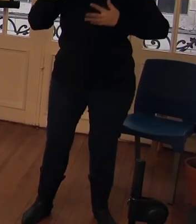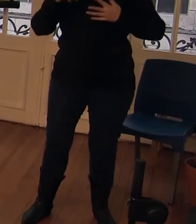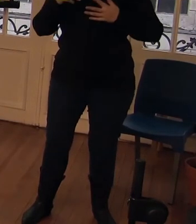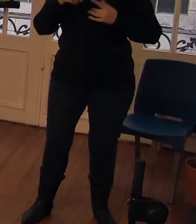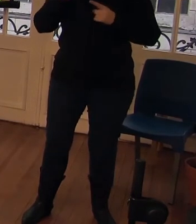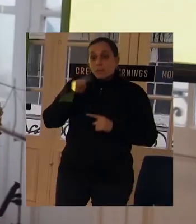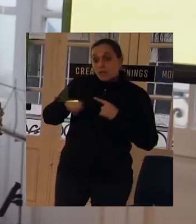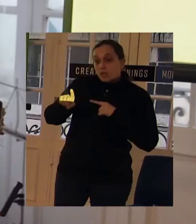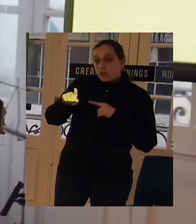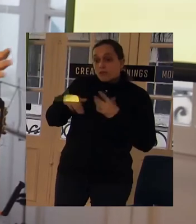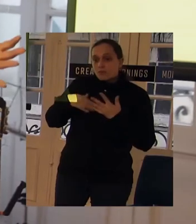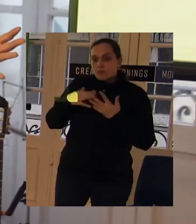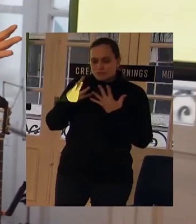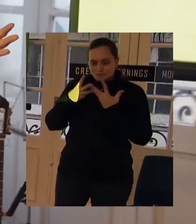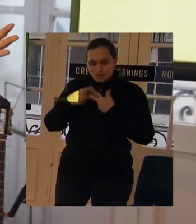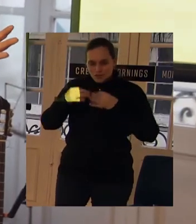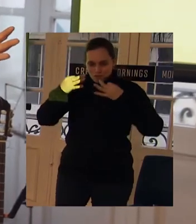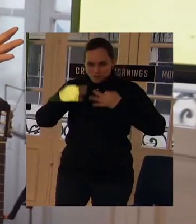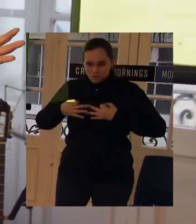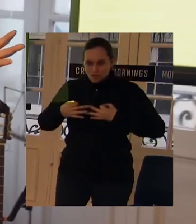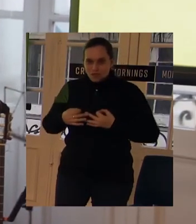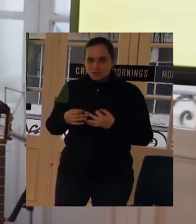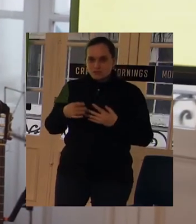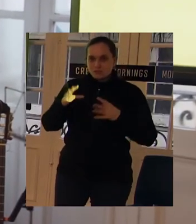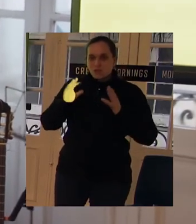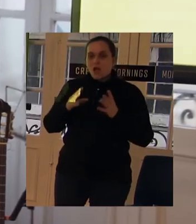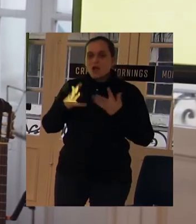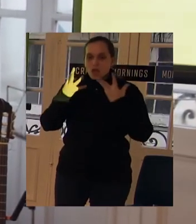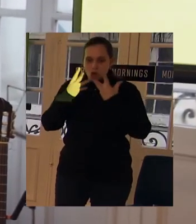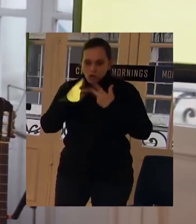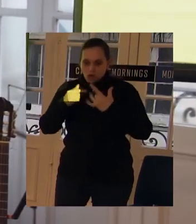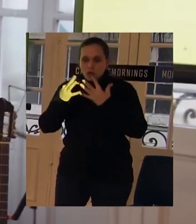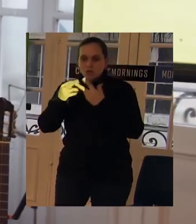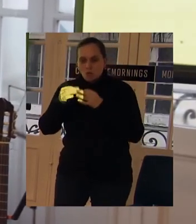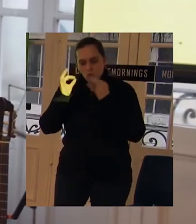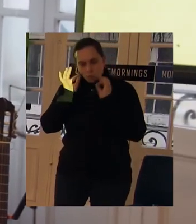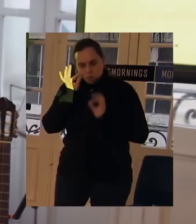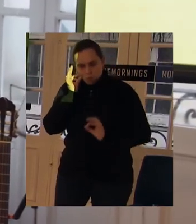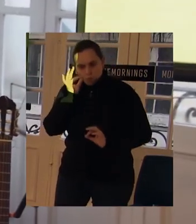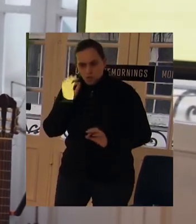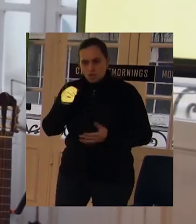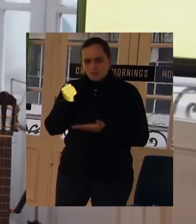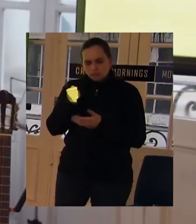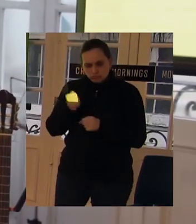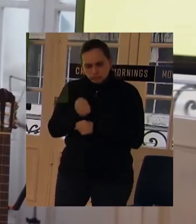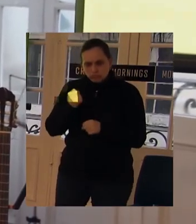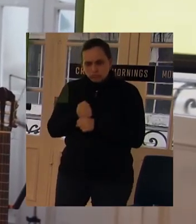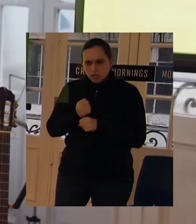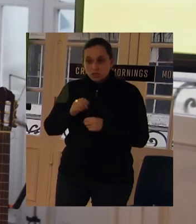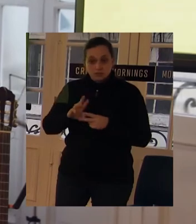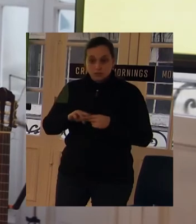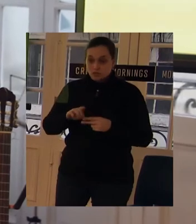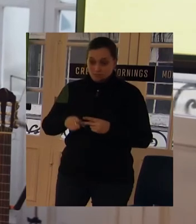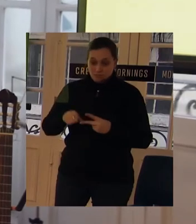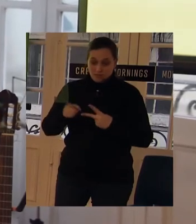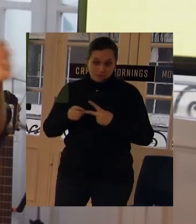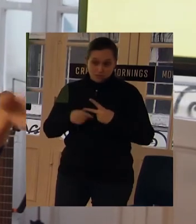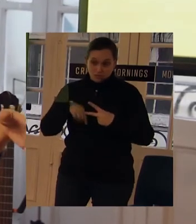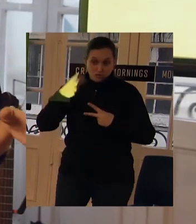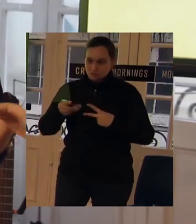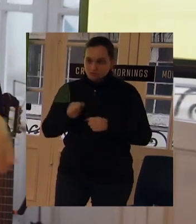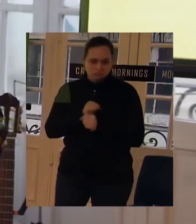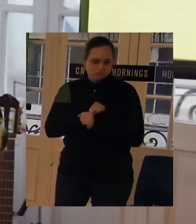cortar y voy a tener que ordenar eso, porque ahí no puedo pasar a la siguiente etapa. Entonces